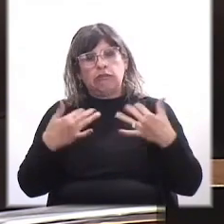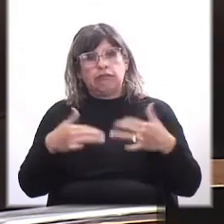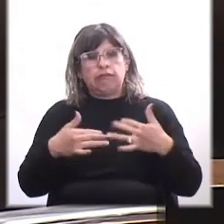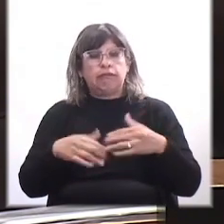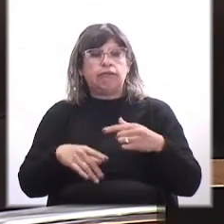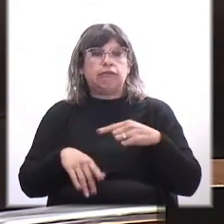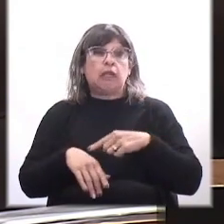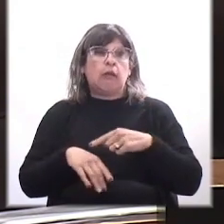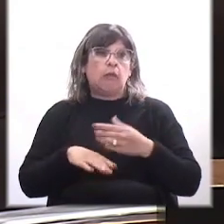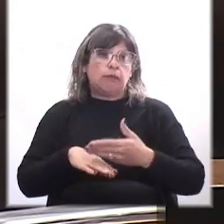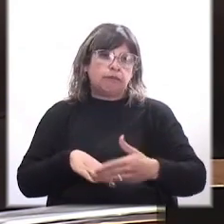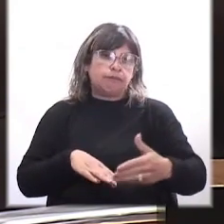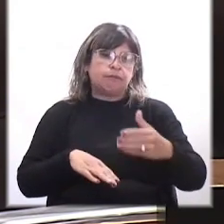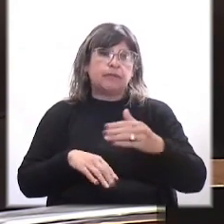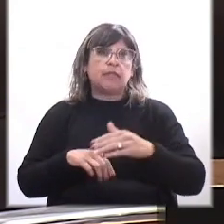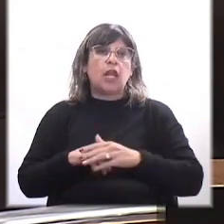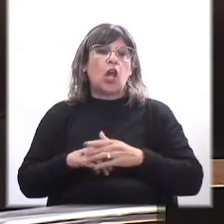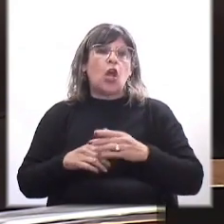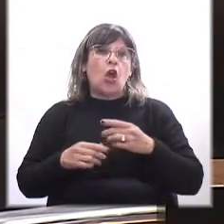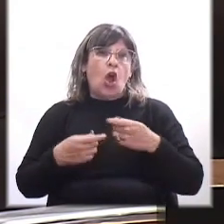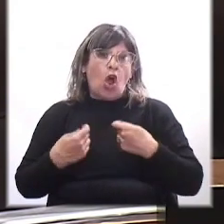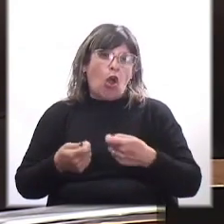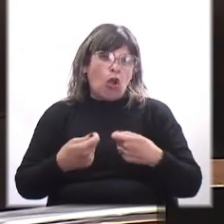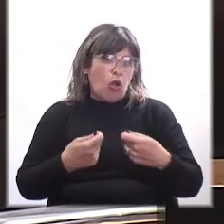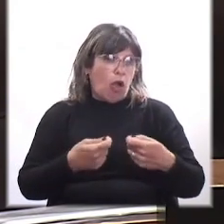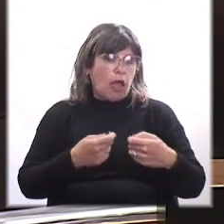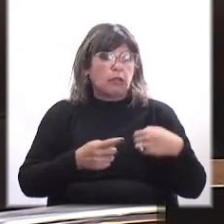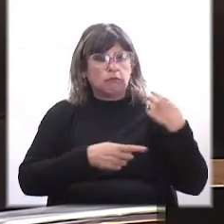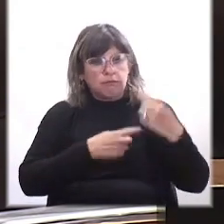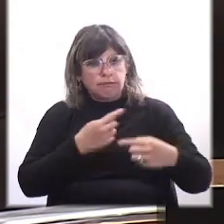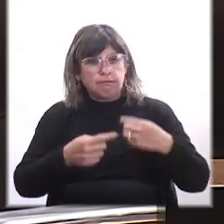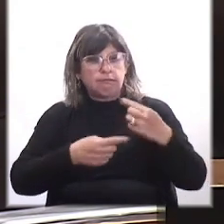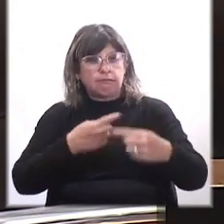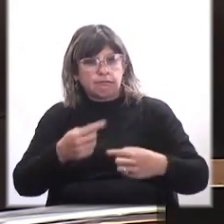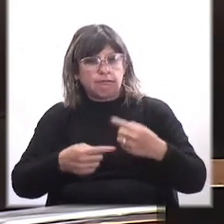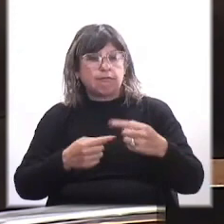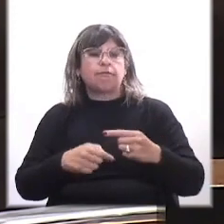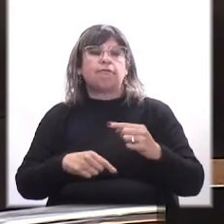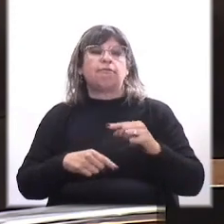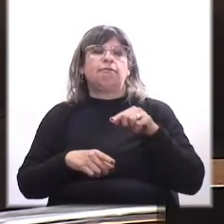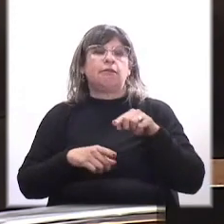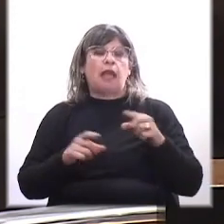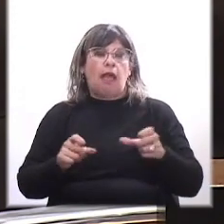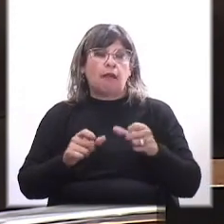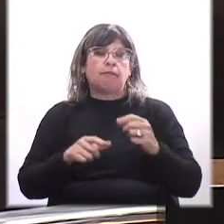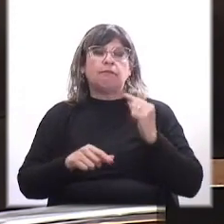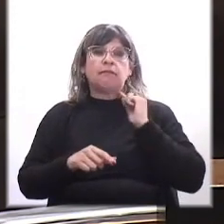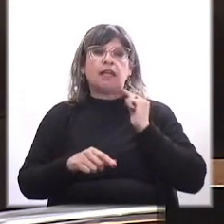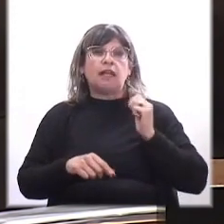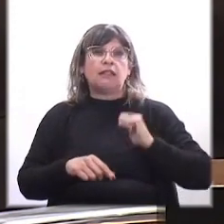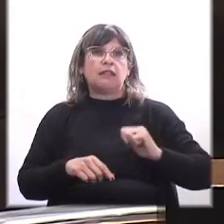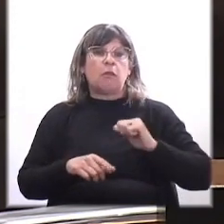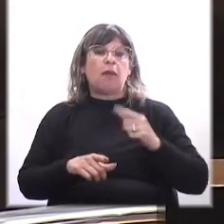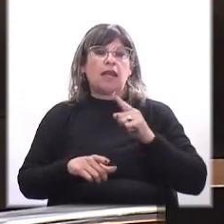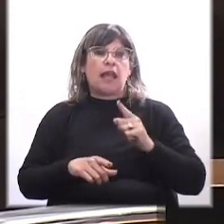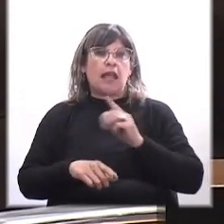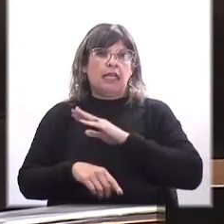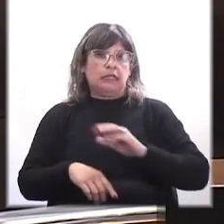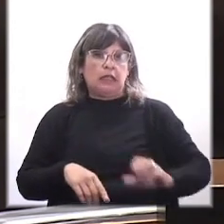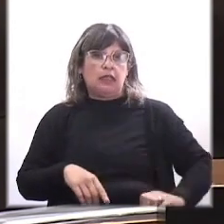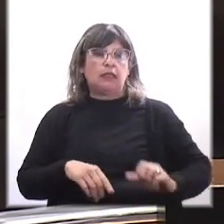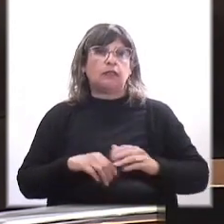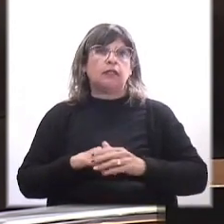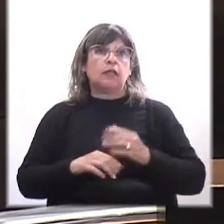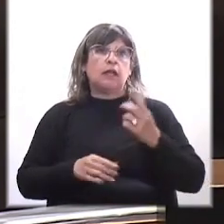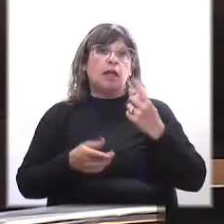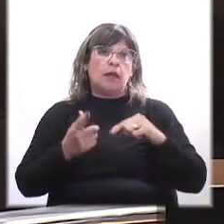puente con los gastos que seguirá generando Gas Sayago Sociedad Anónima para el erario público. A